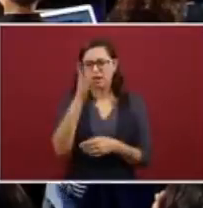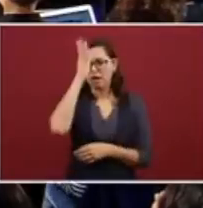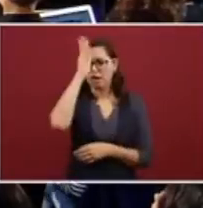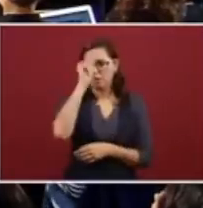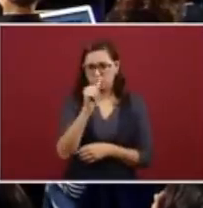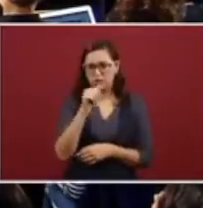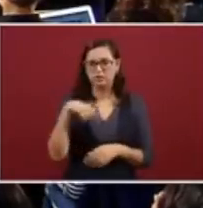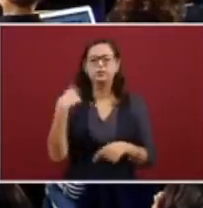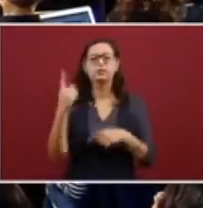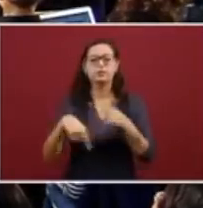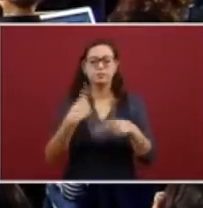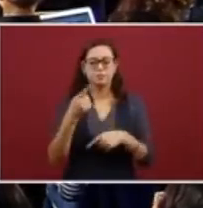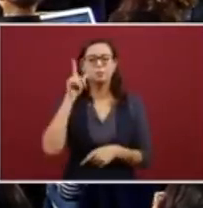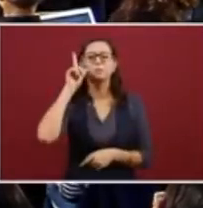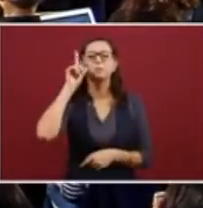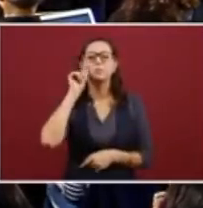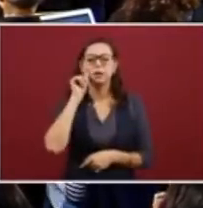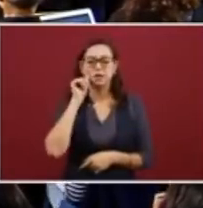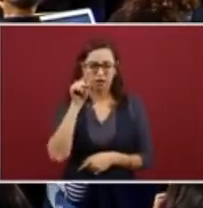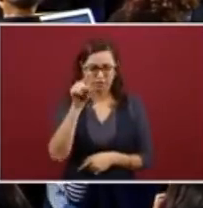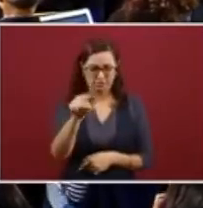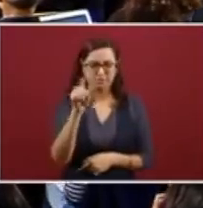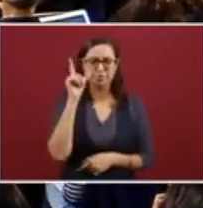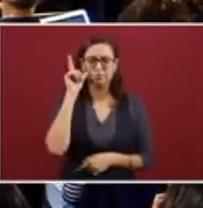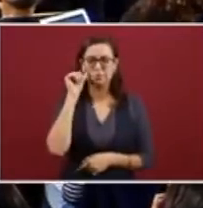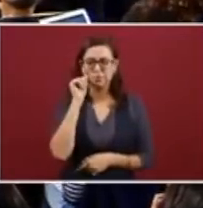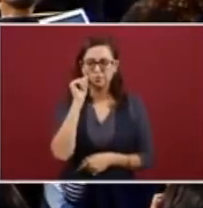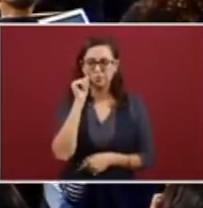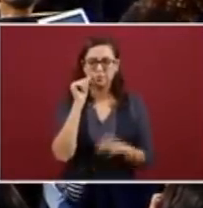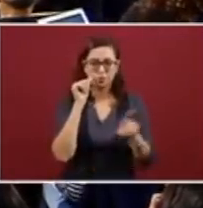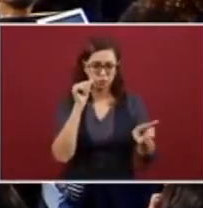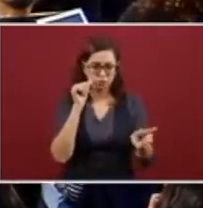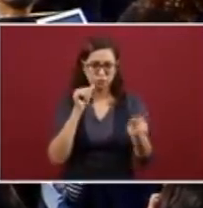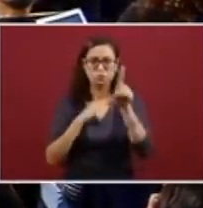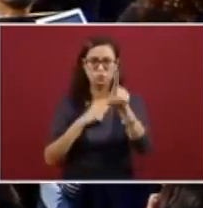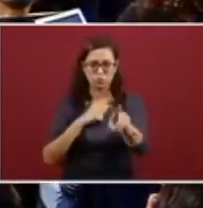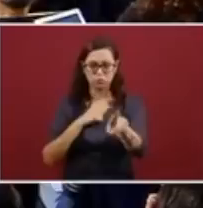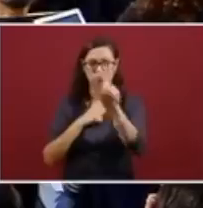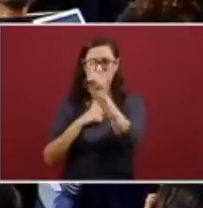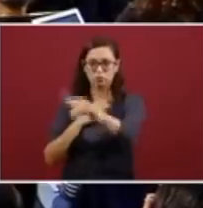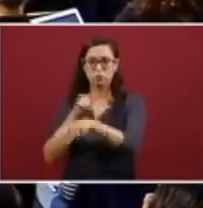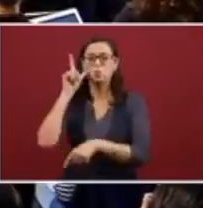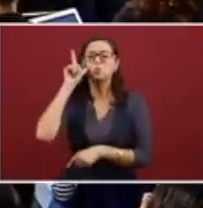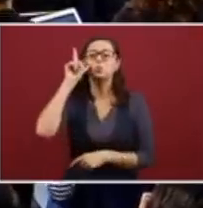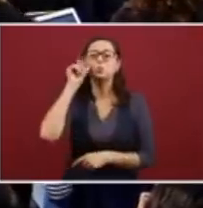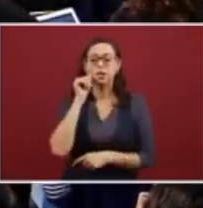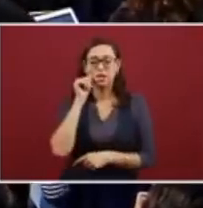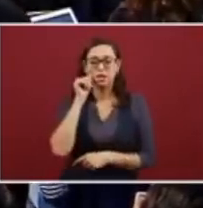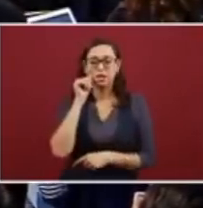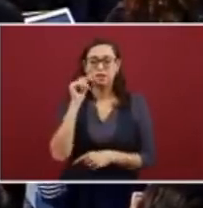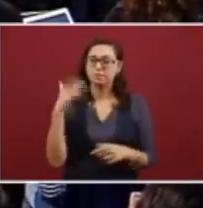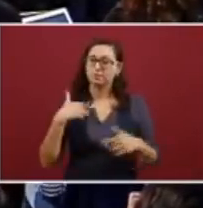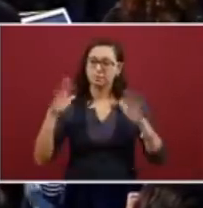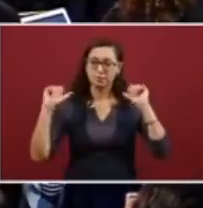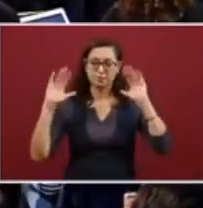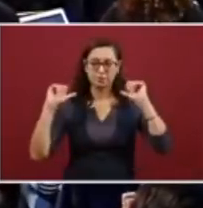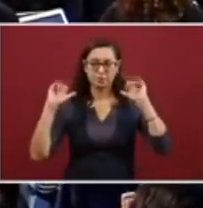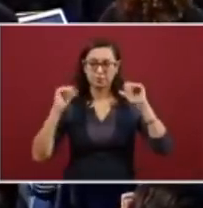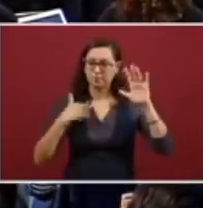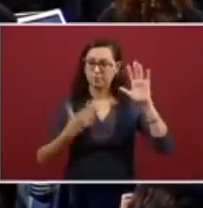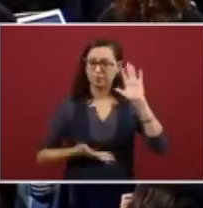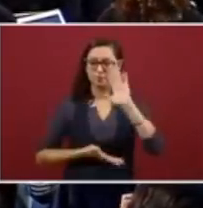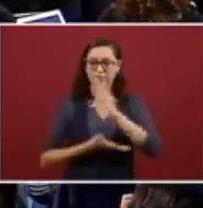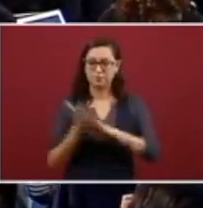mañana si tú tú y tú tres me tengo que ir porque ya